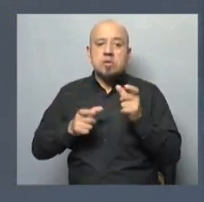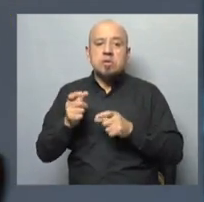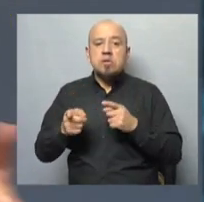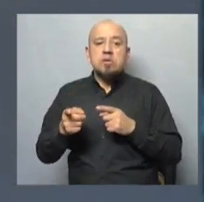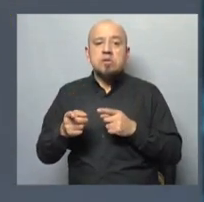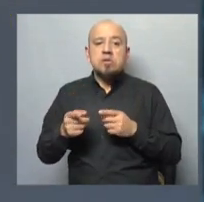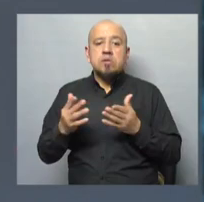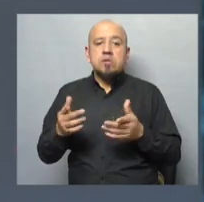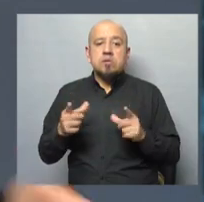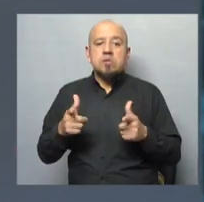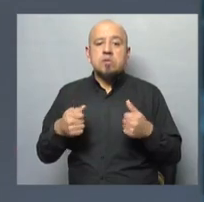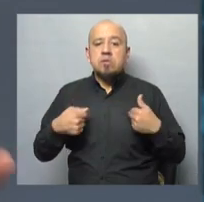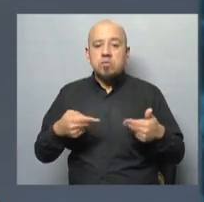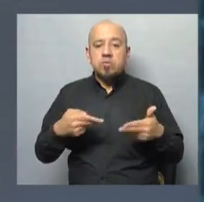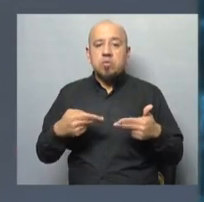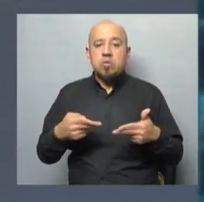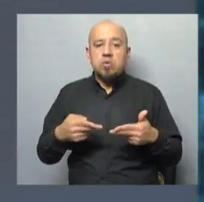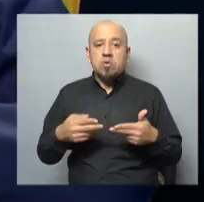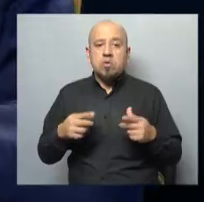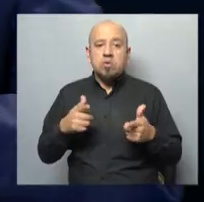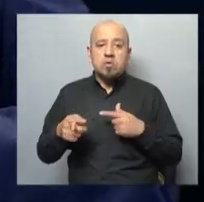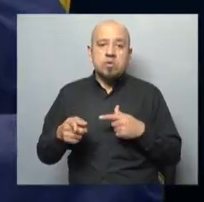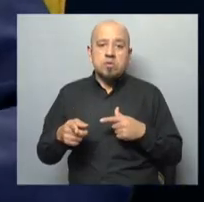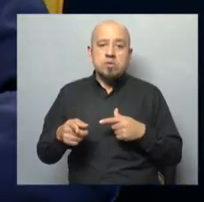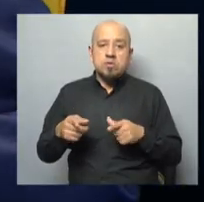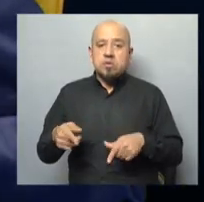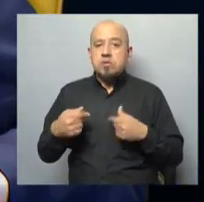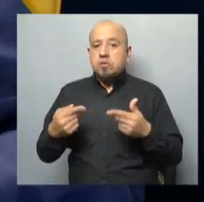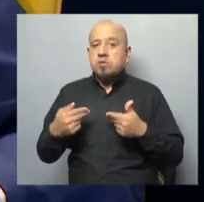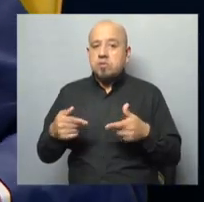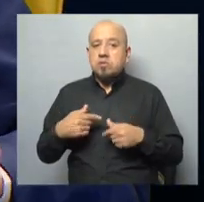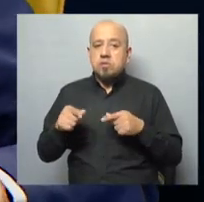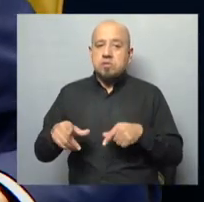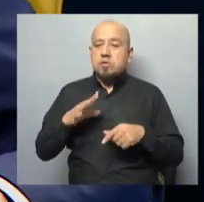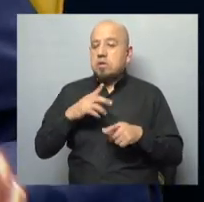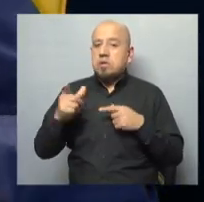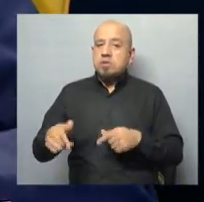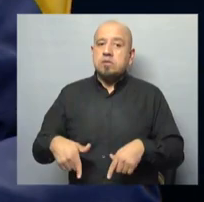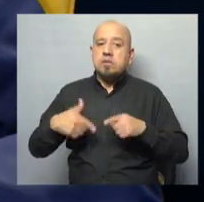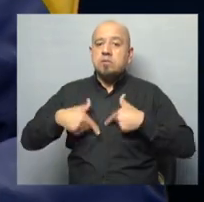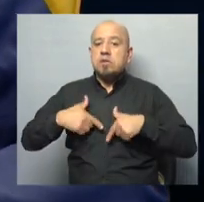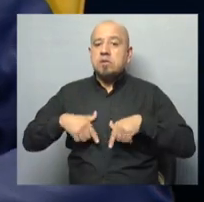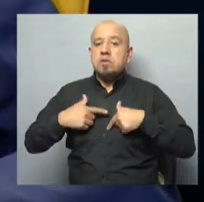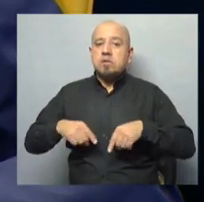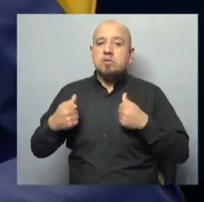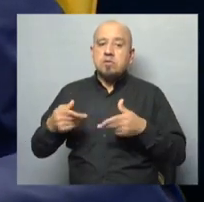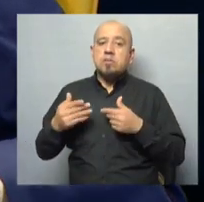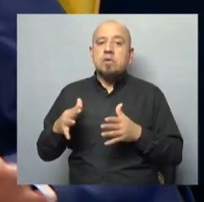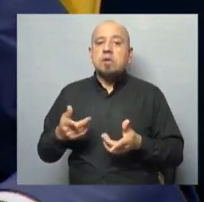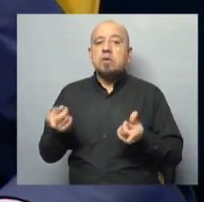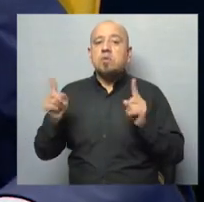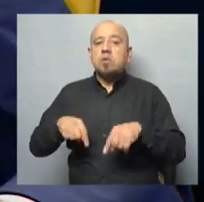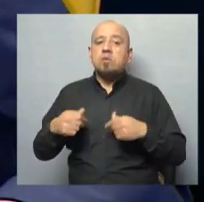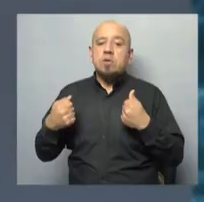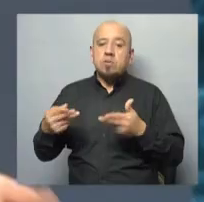si no hay fútbol vos pensás que pasa lo mismo no hay una manifestación en la puerta del ministerio de para pedir que haya